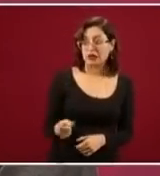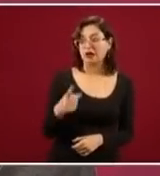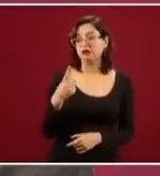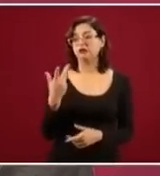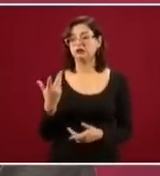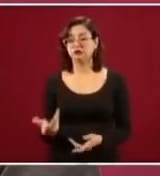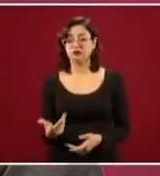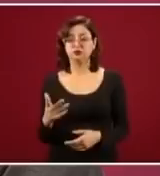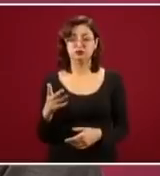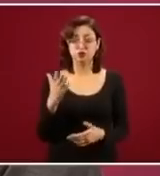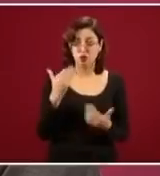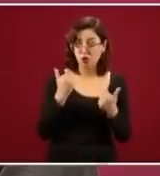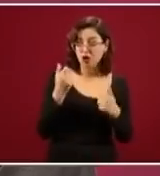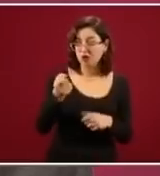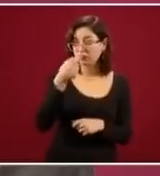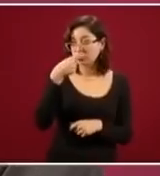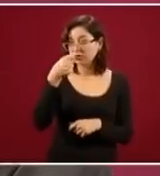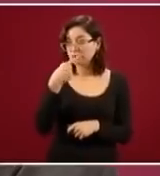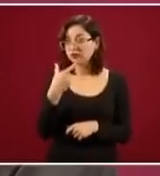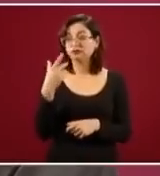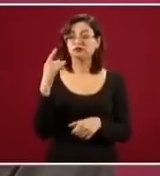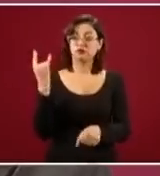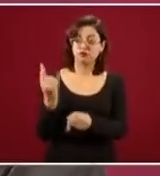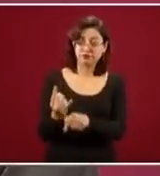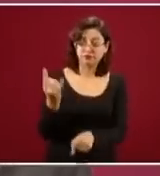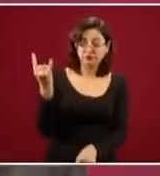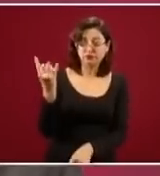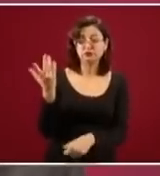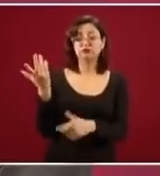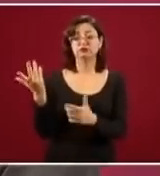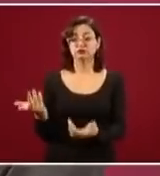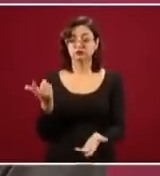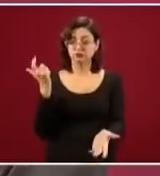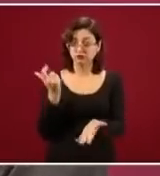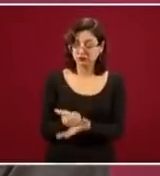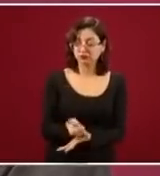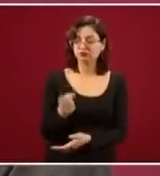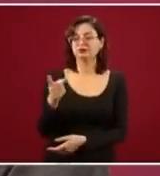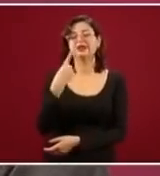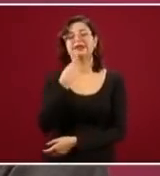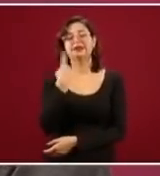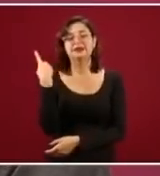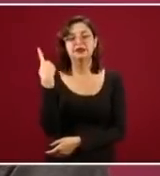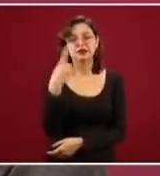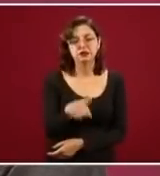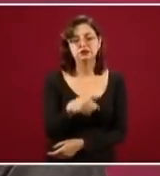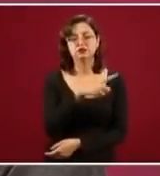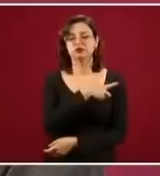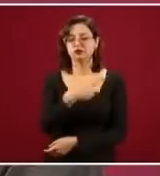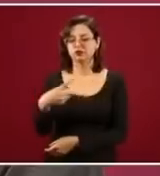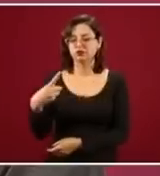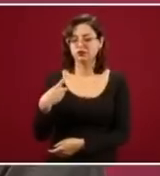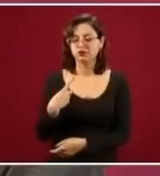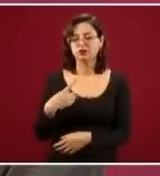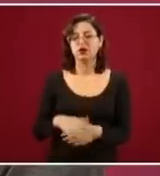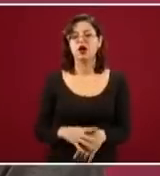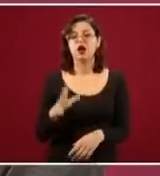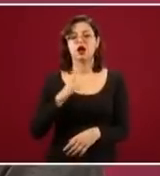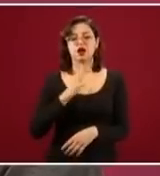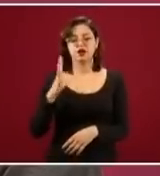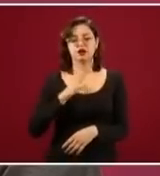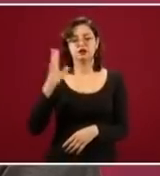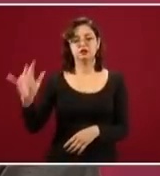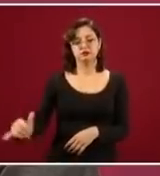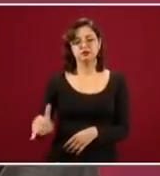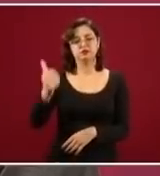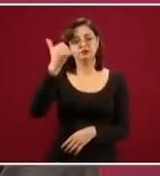sobre desabasto o sobre negligencia o sobre cobros indebidos. Y hemos puesto a disposición el teléfono